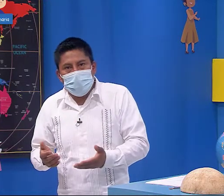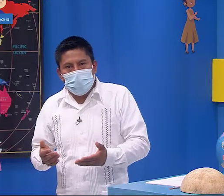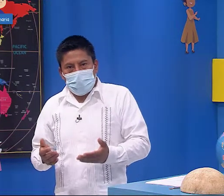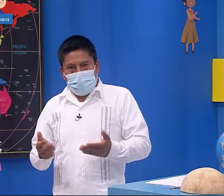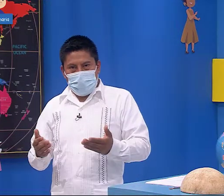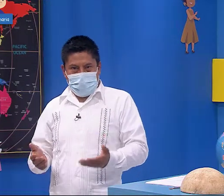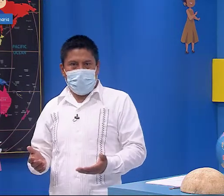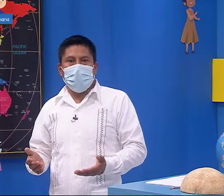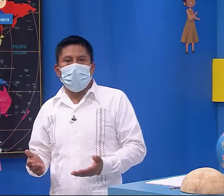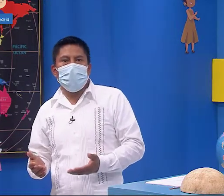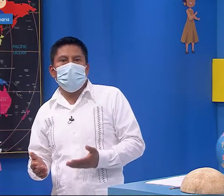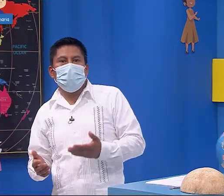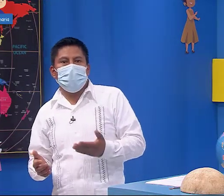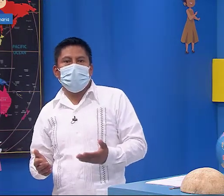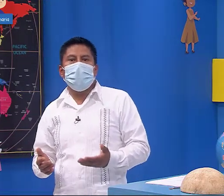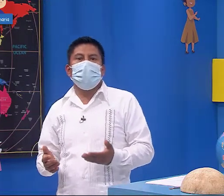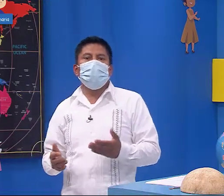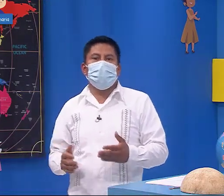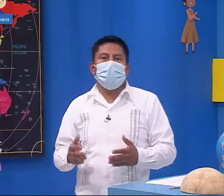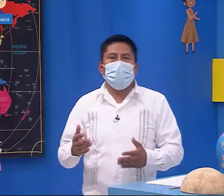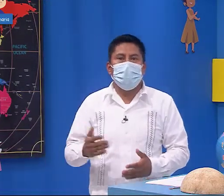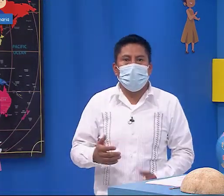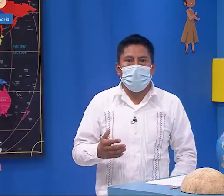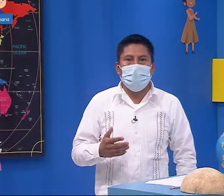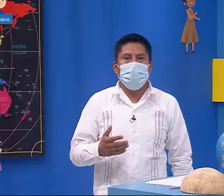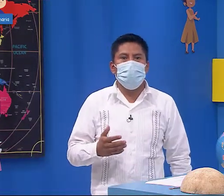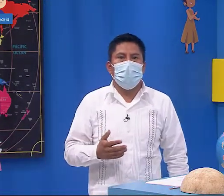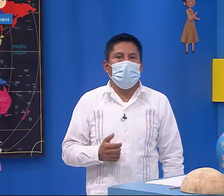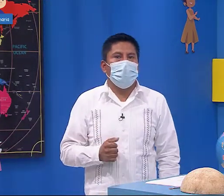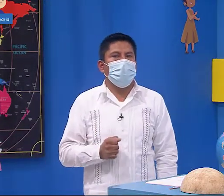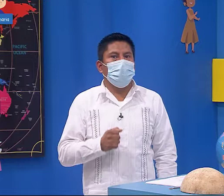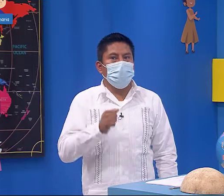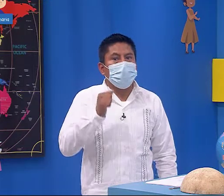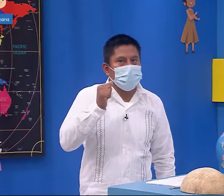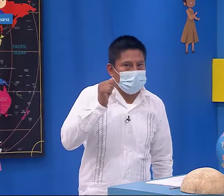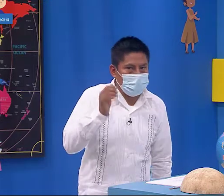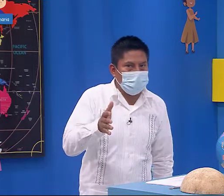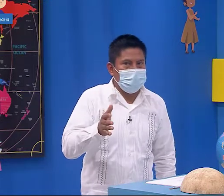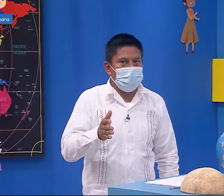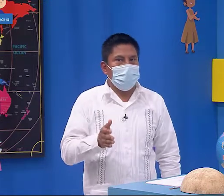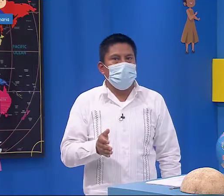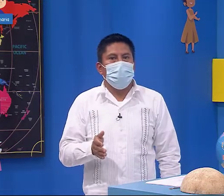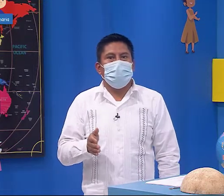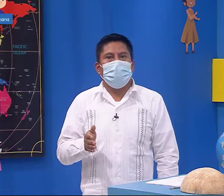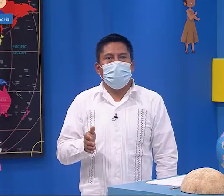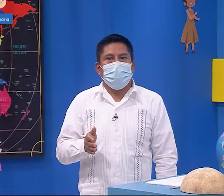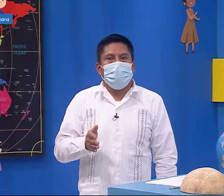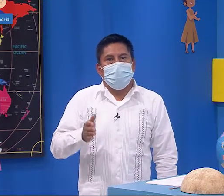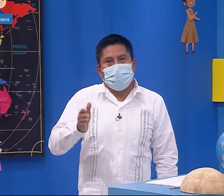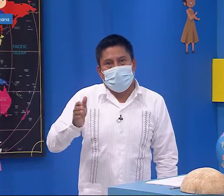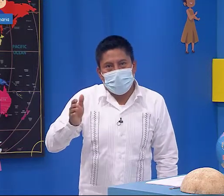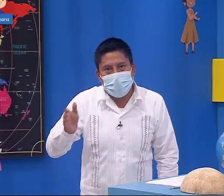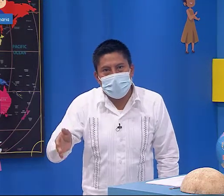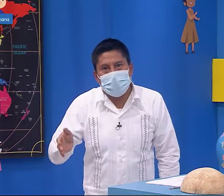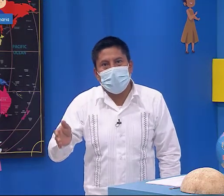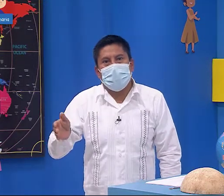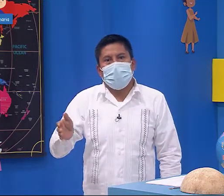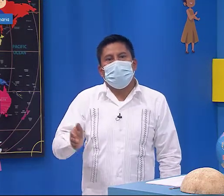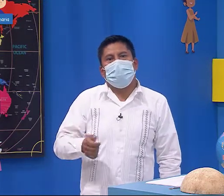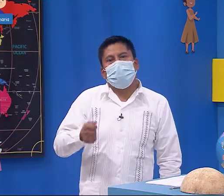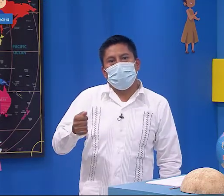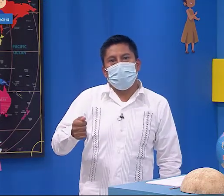milloni, Choshkena, gini goshinina, choshke abina a, dondo datsu nongo zini, que